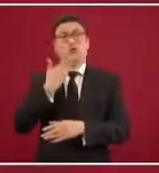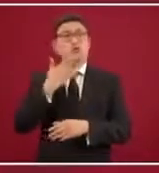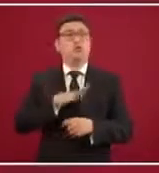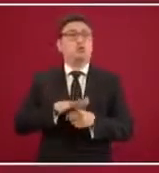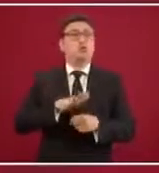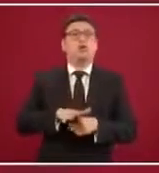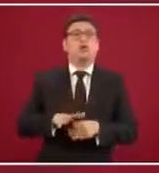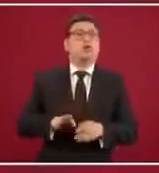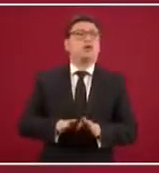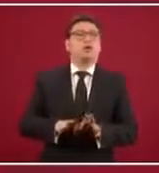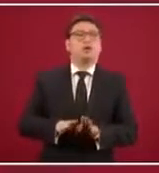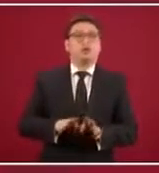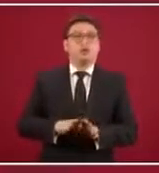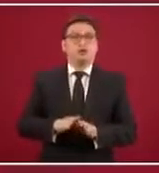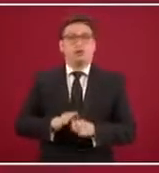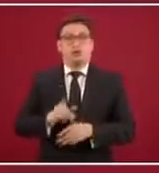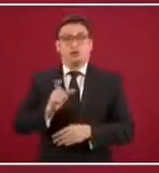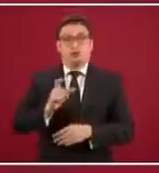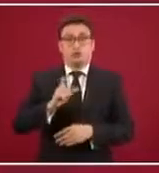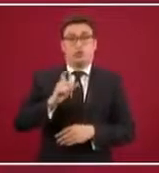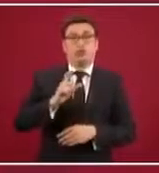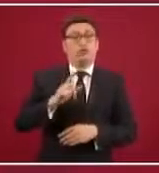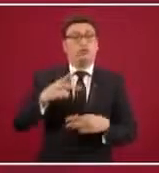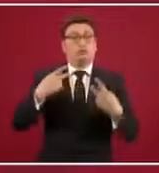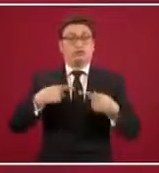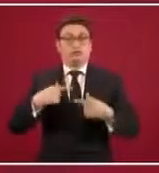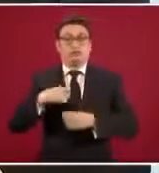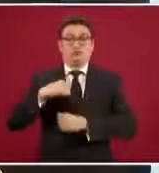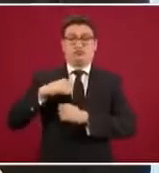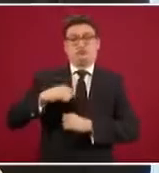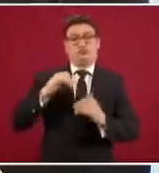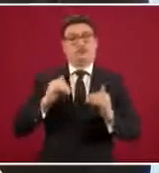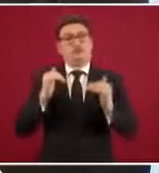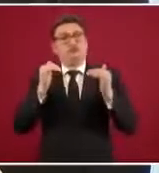rescate a los de arriba,